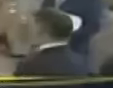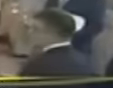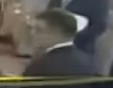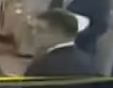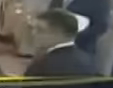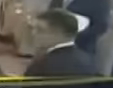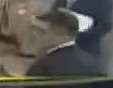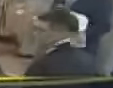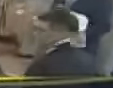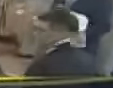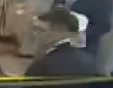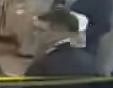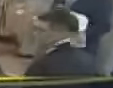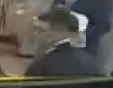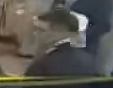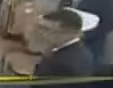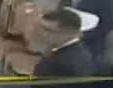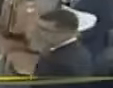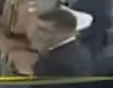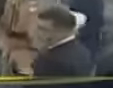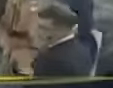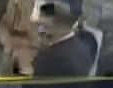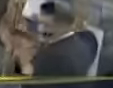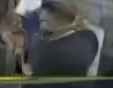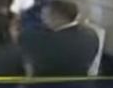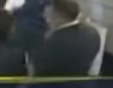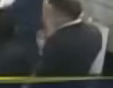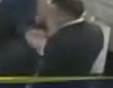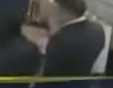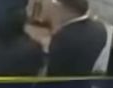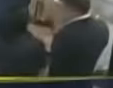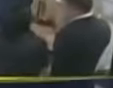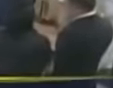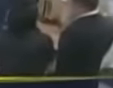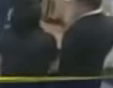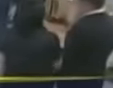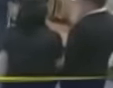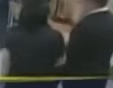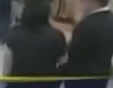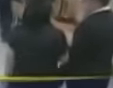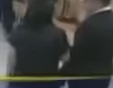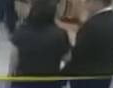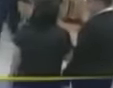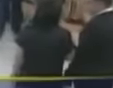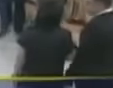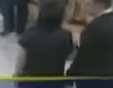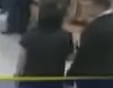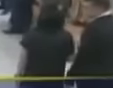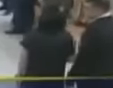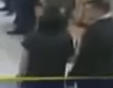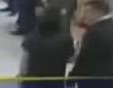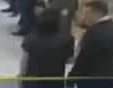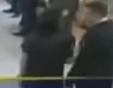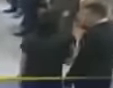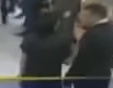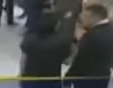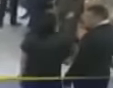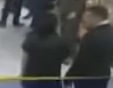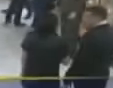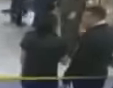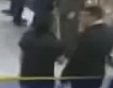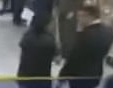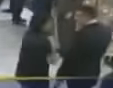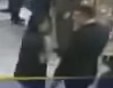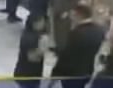Se afianza la República Bolivariana de Venezuela, la República de Trinidad y Tobago, en aras de impulsar el